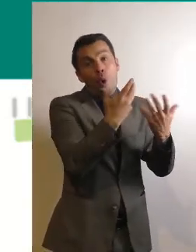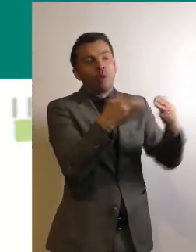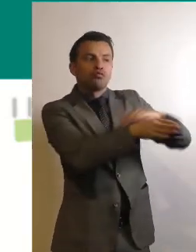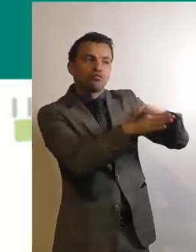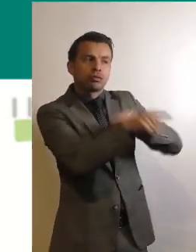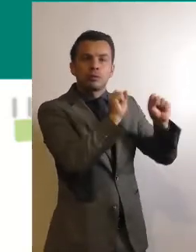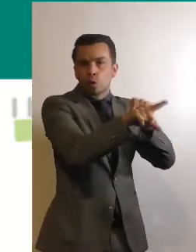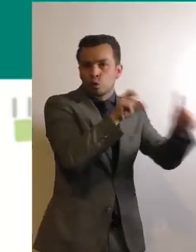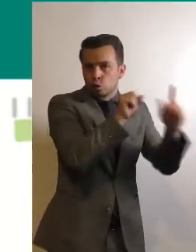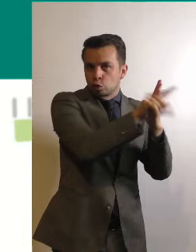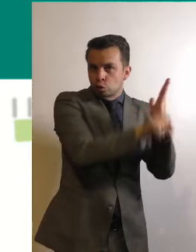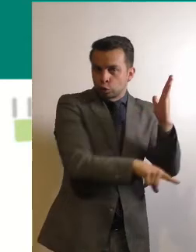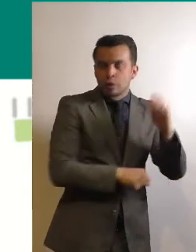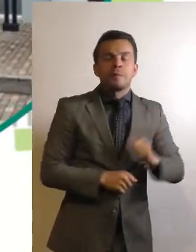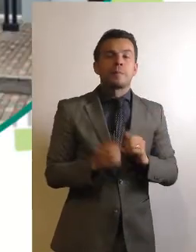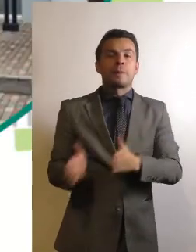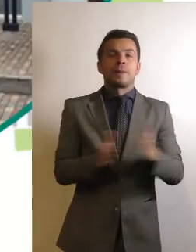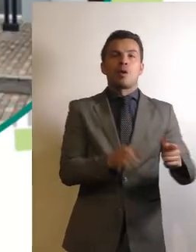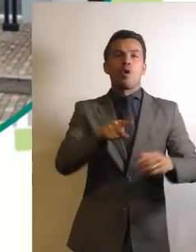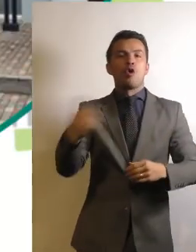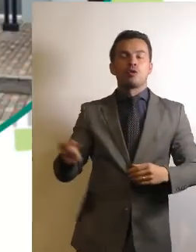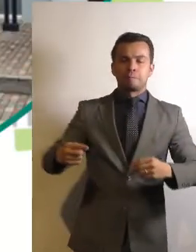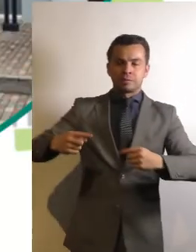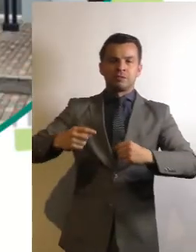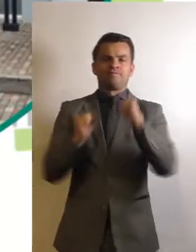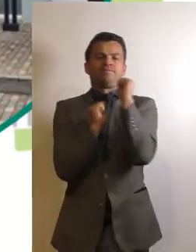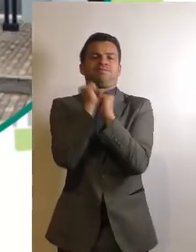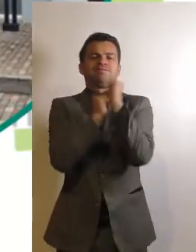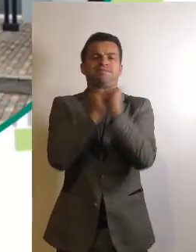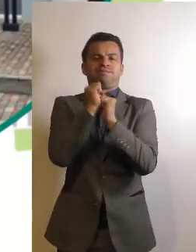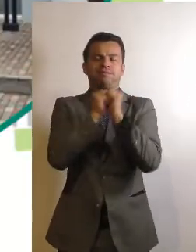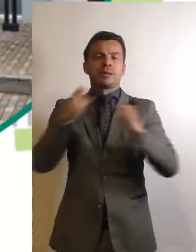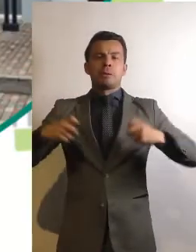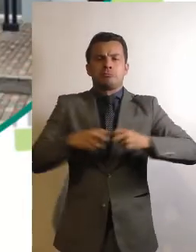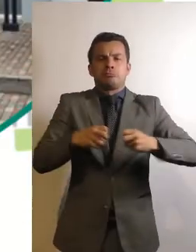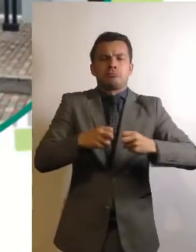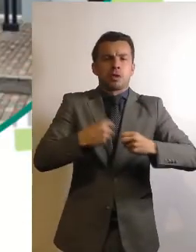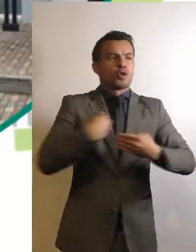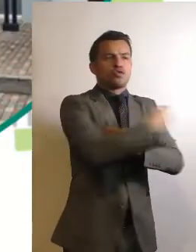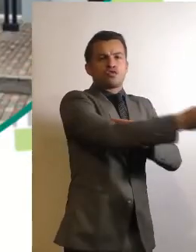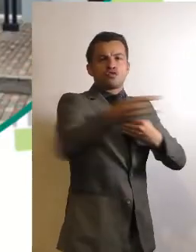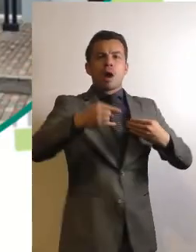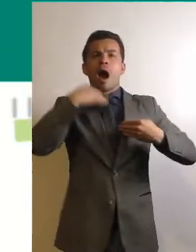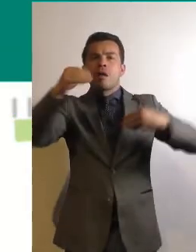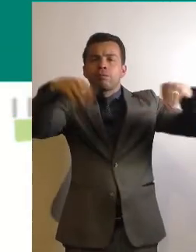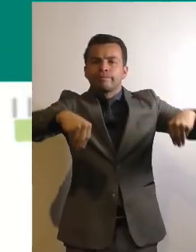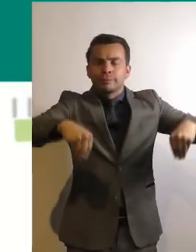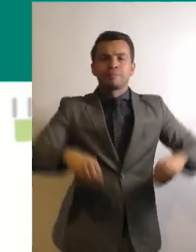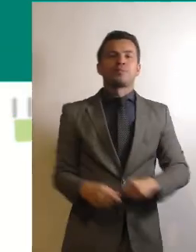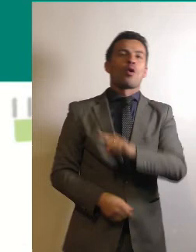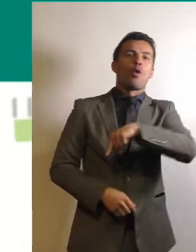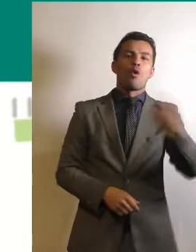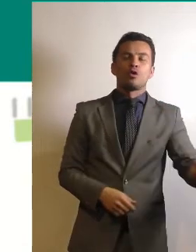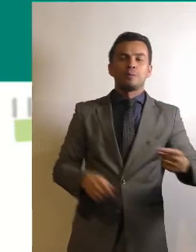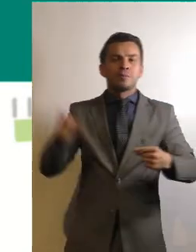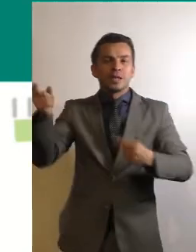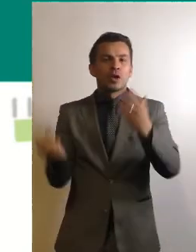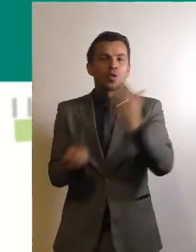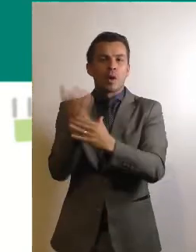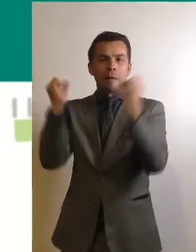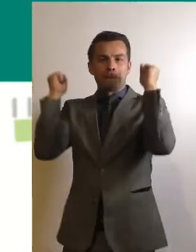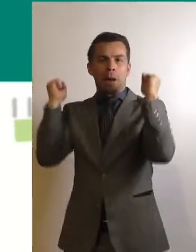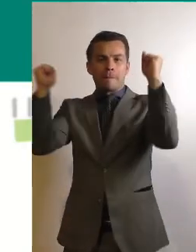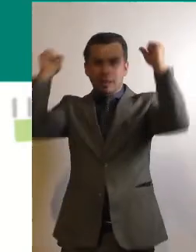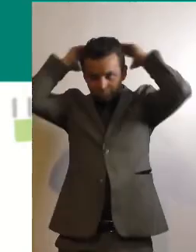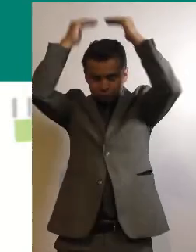la suplencia de la planta eléctrica, la reutilización también de pérgolas en Chía,